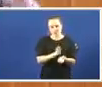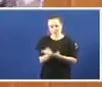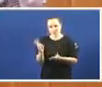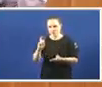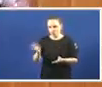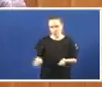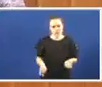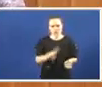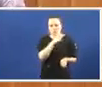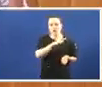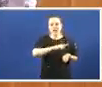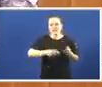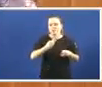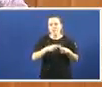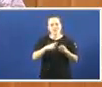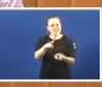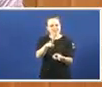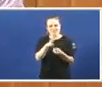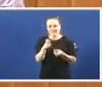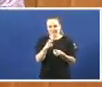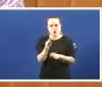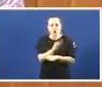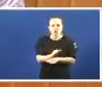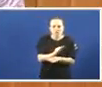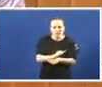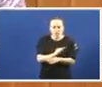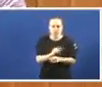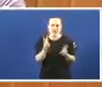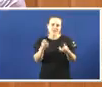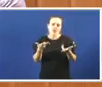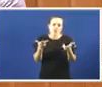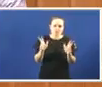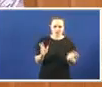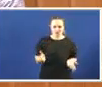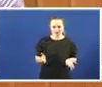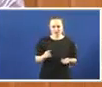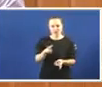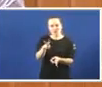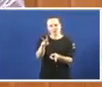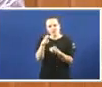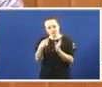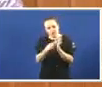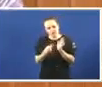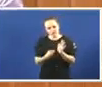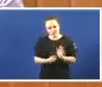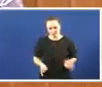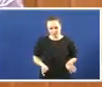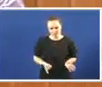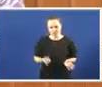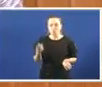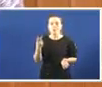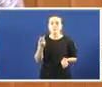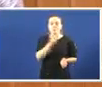fiscal ideolóxicamente conservadora, neoliberal, que lévanos aplicando unha desfiscalización das rendas de capital sobre os grandes